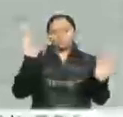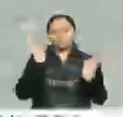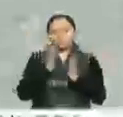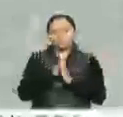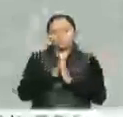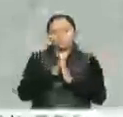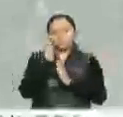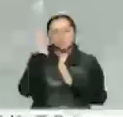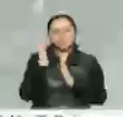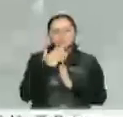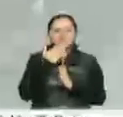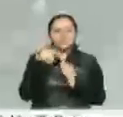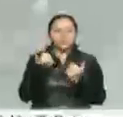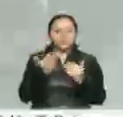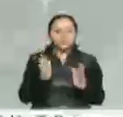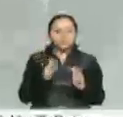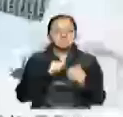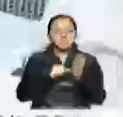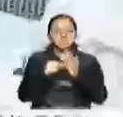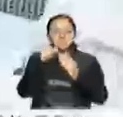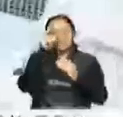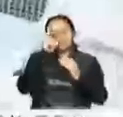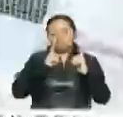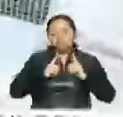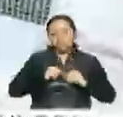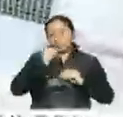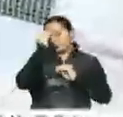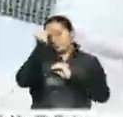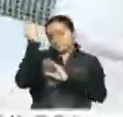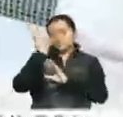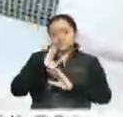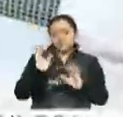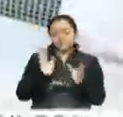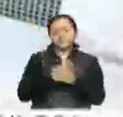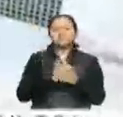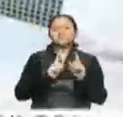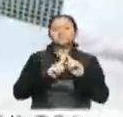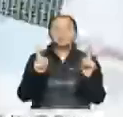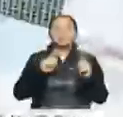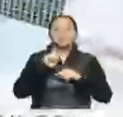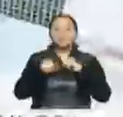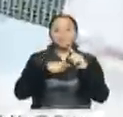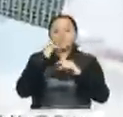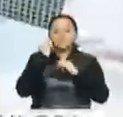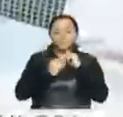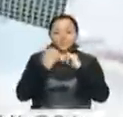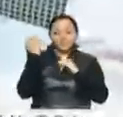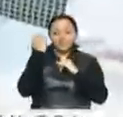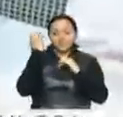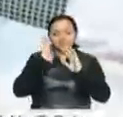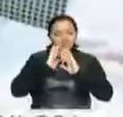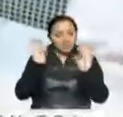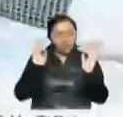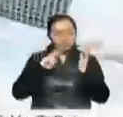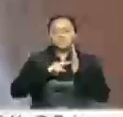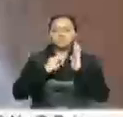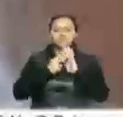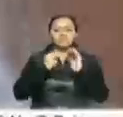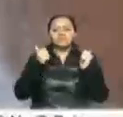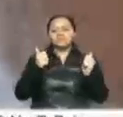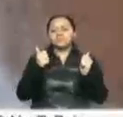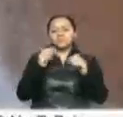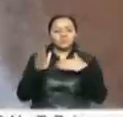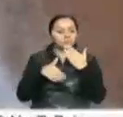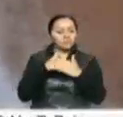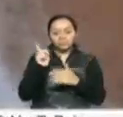todo el país, informó el Ministerio de Salud. Aclaró de todas formas que el fin de la emergencia no significa el fin de la vigilancia o de la